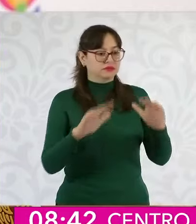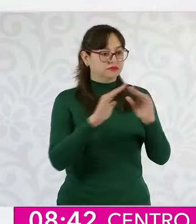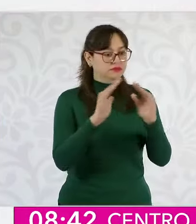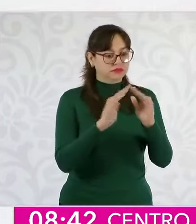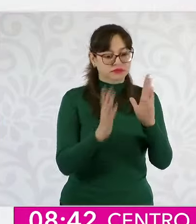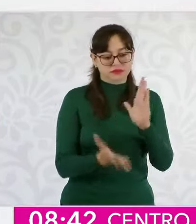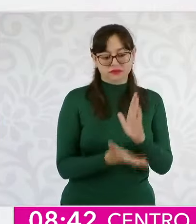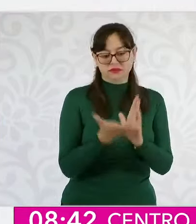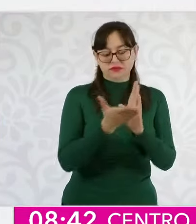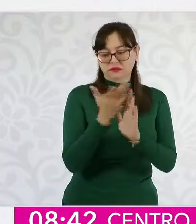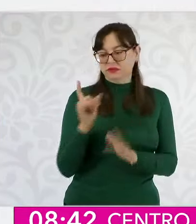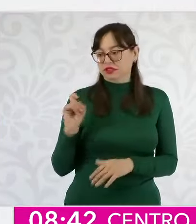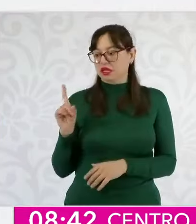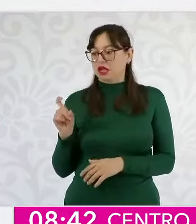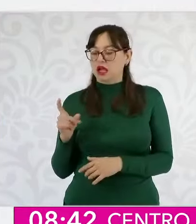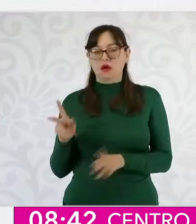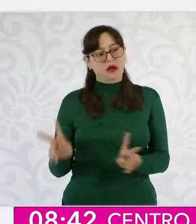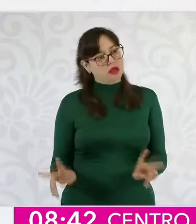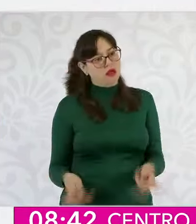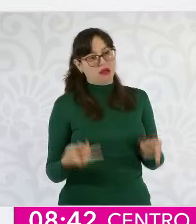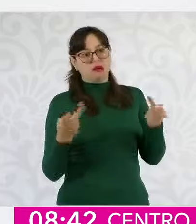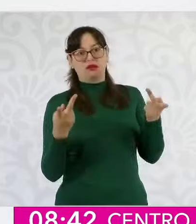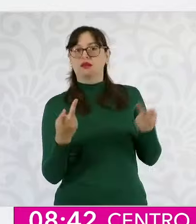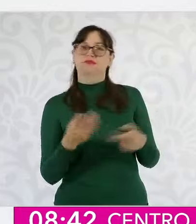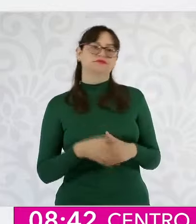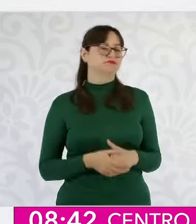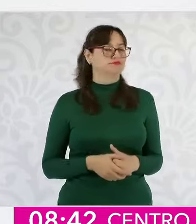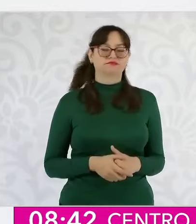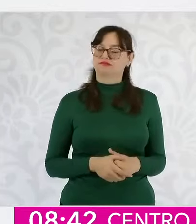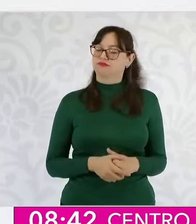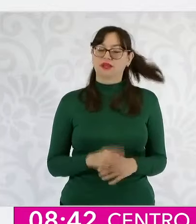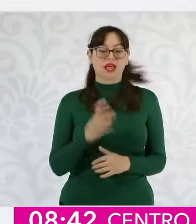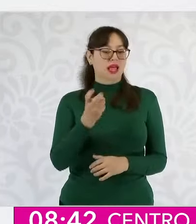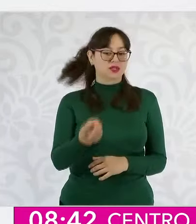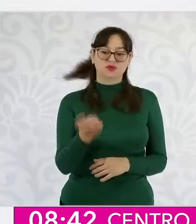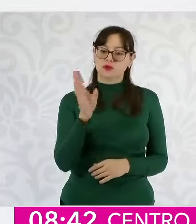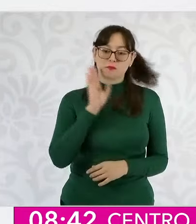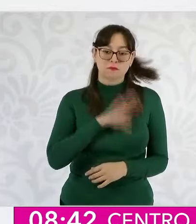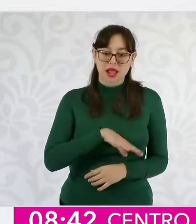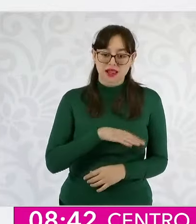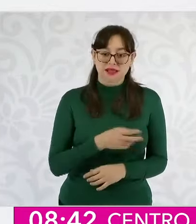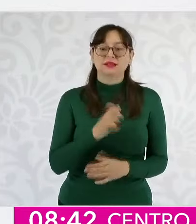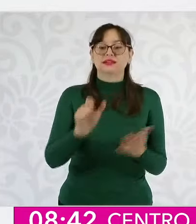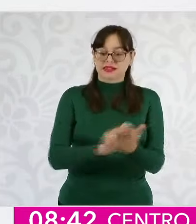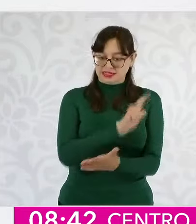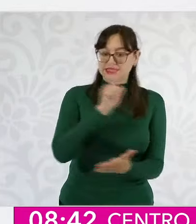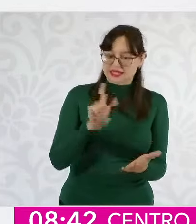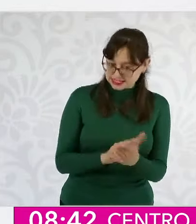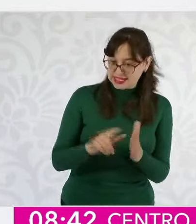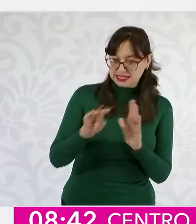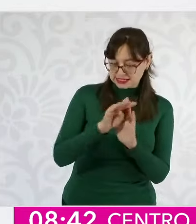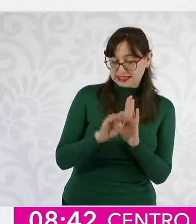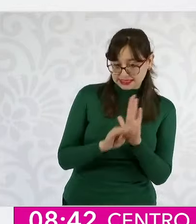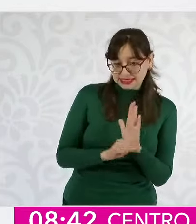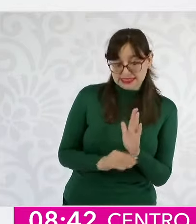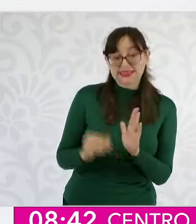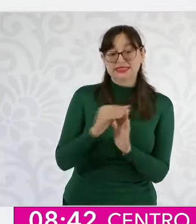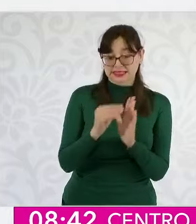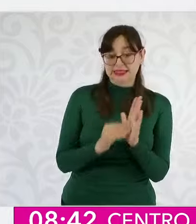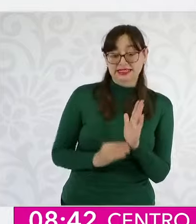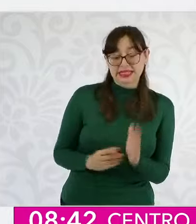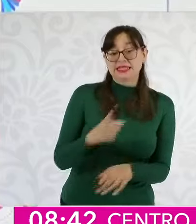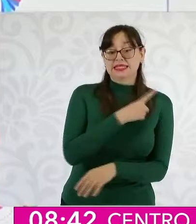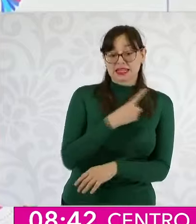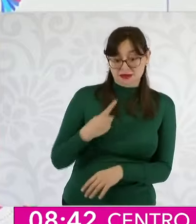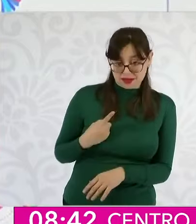creo que nadie está de acuerdo con eso. Entonces, eso es lo que queremos establecer en la legislación para que quede muy claro